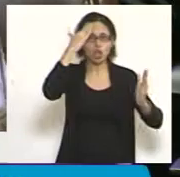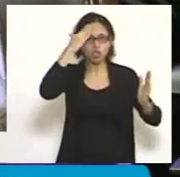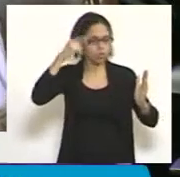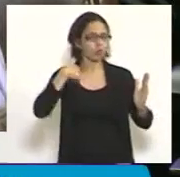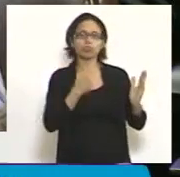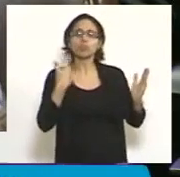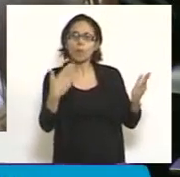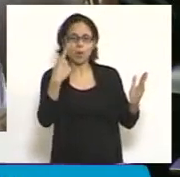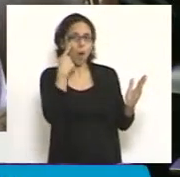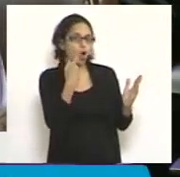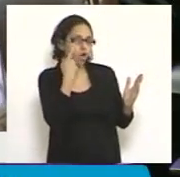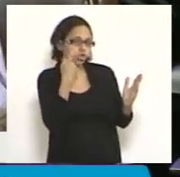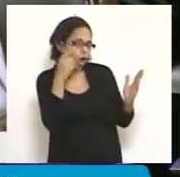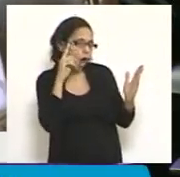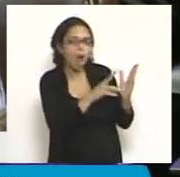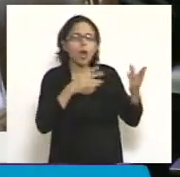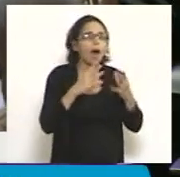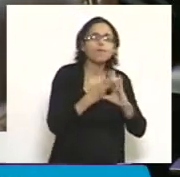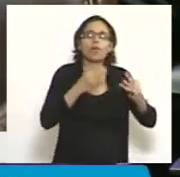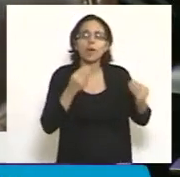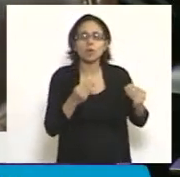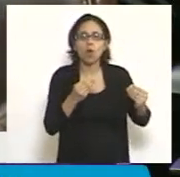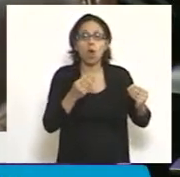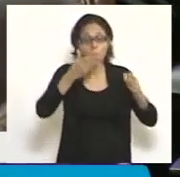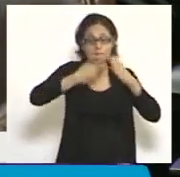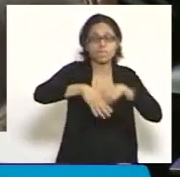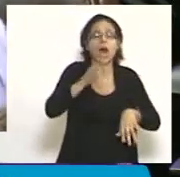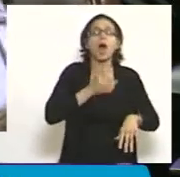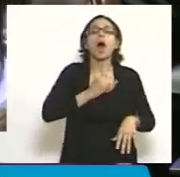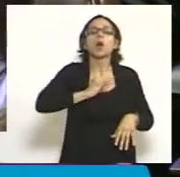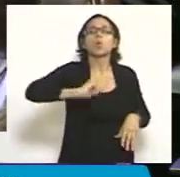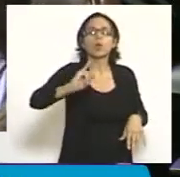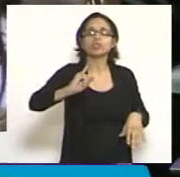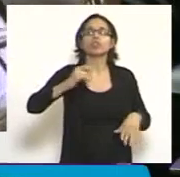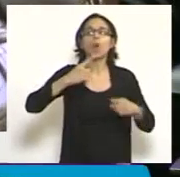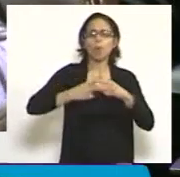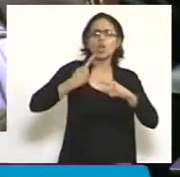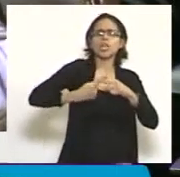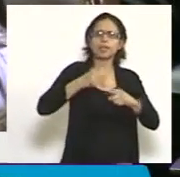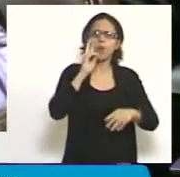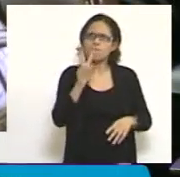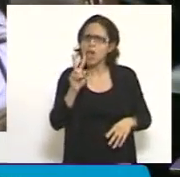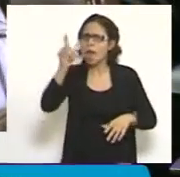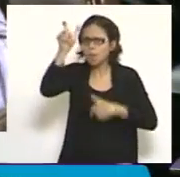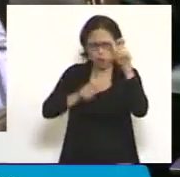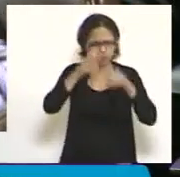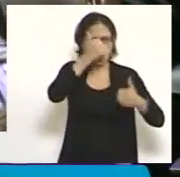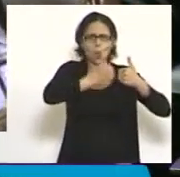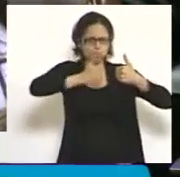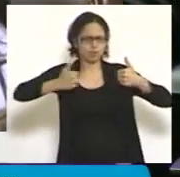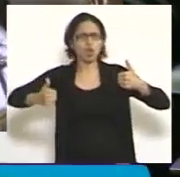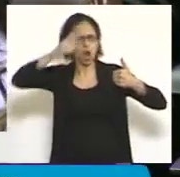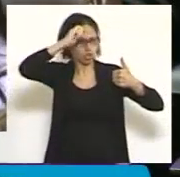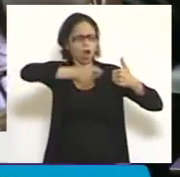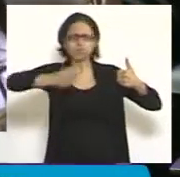controlamos como Cámara acusadora en un eventual juicio político si hay idoneidad en una Corte inconclusa